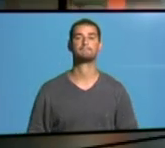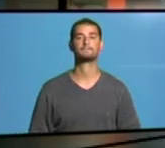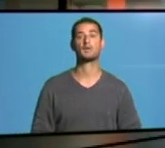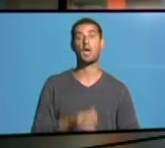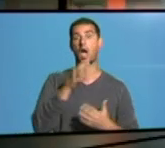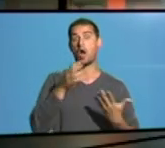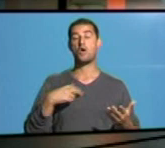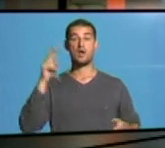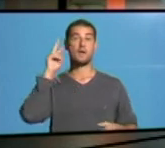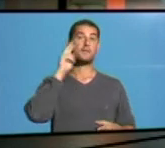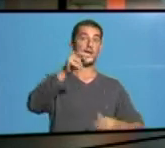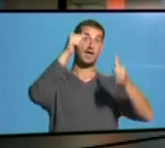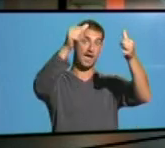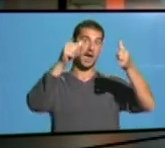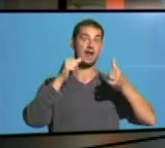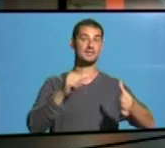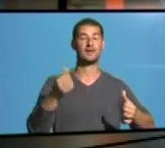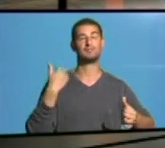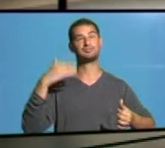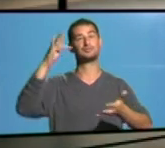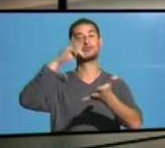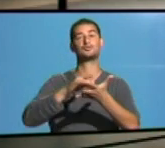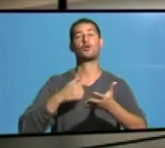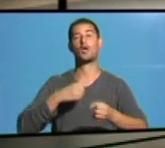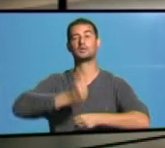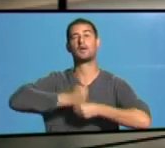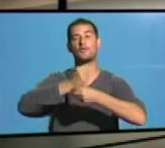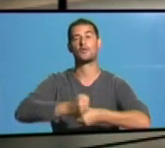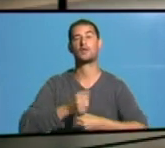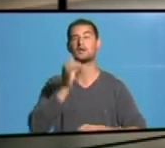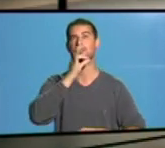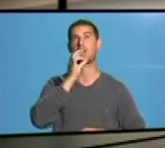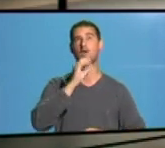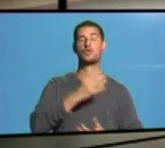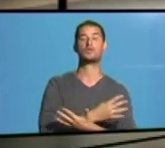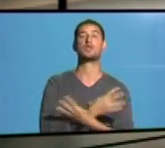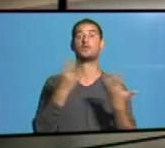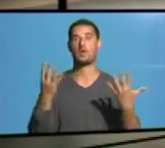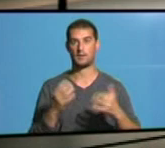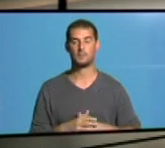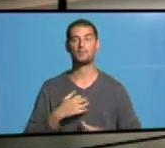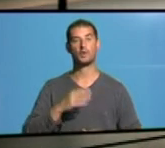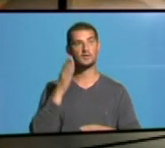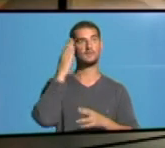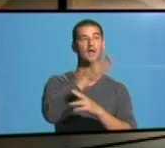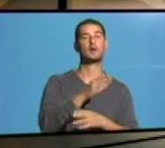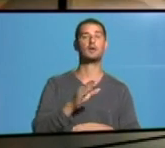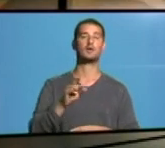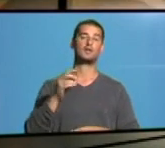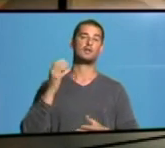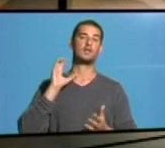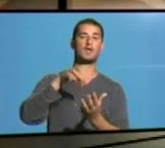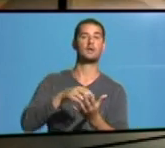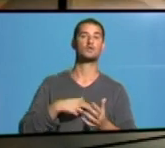Deixámolos coa mostra dos cartéis que veñen anunciando o San Froilán desde o século XIX. Se achegan no Centro Sociocultural Uxío Boneira, poderán